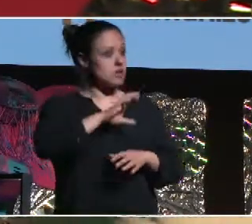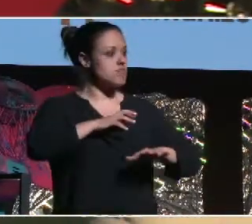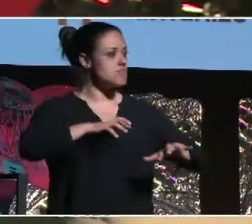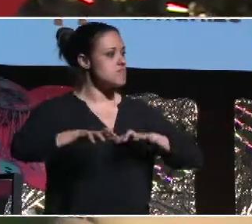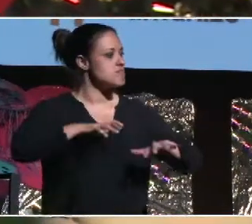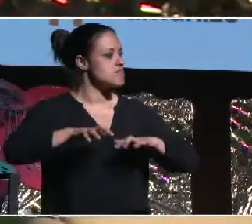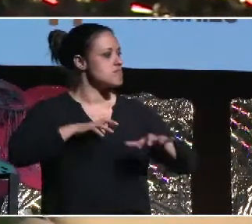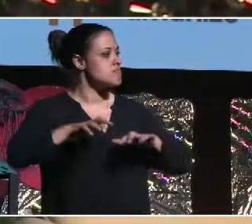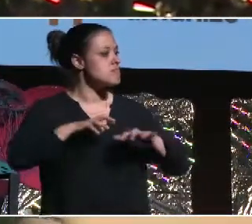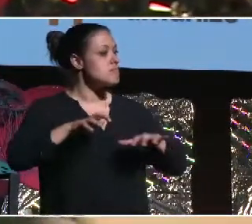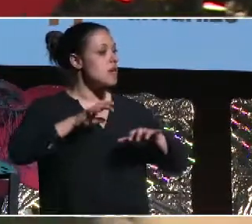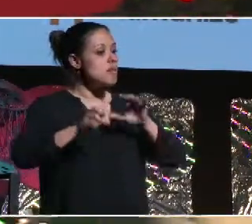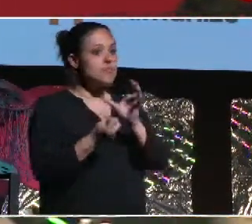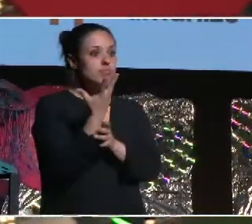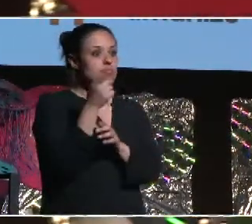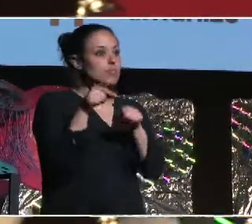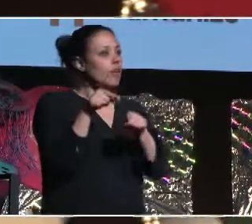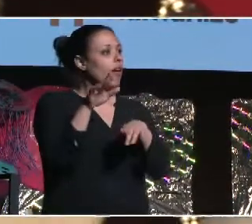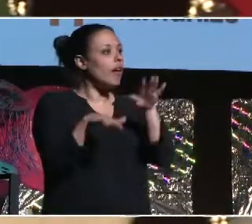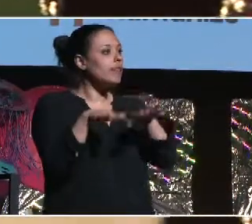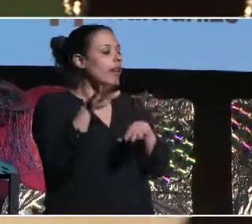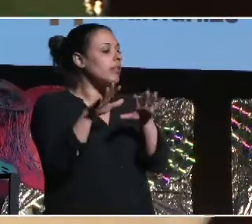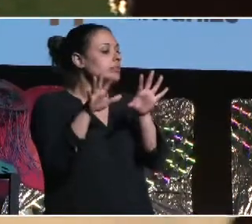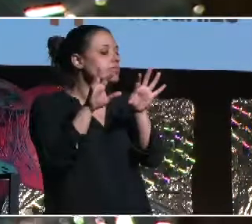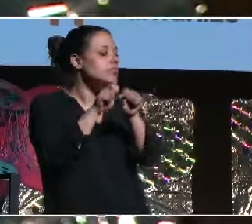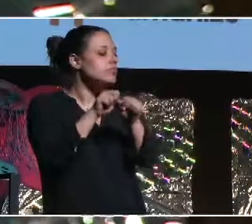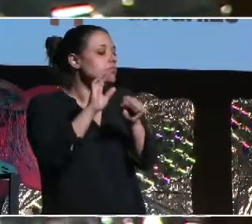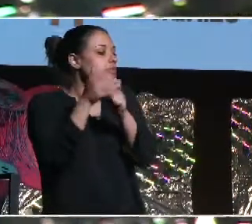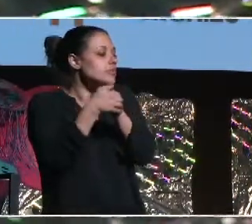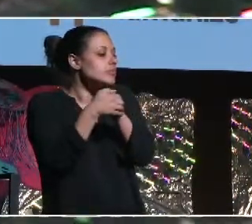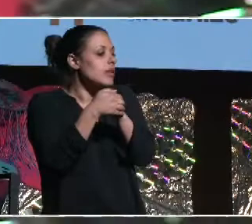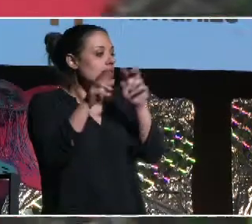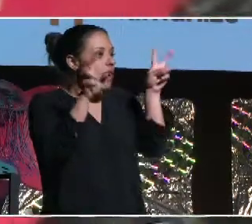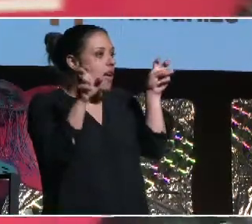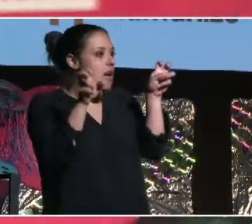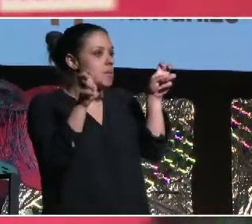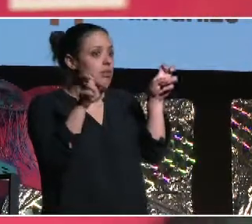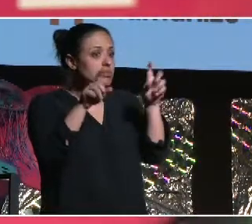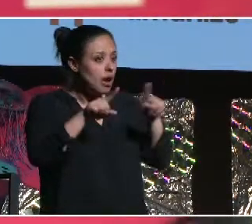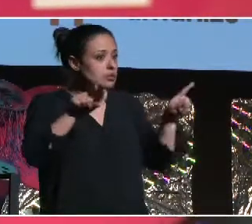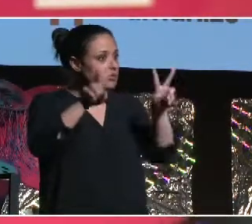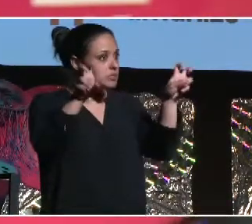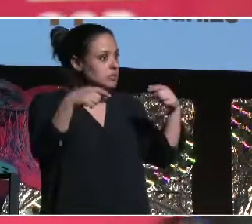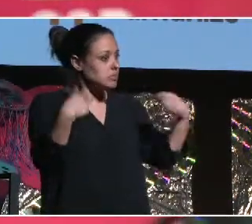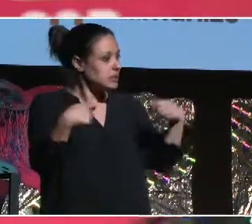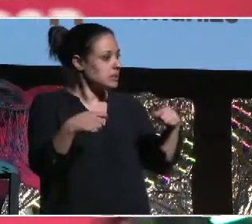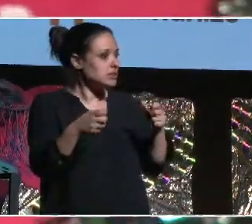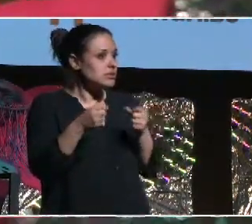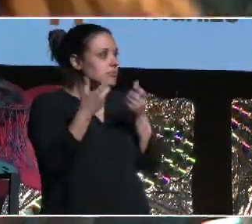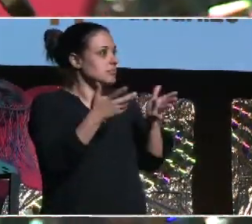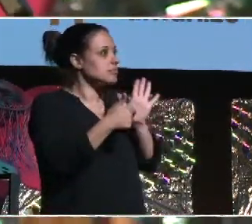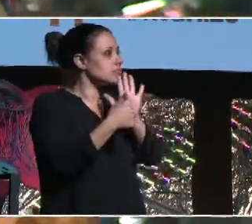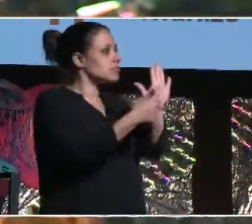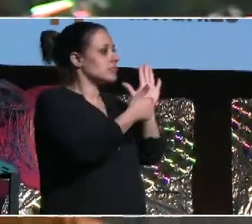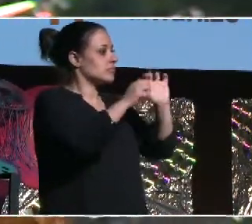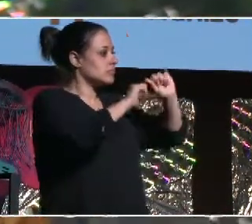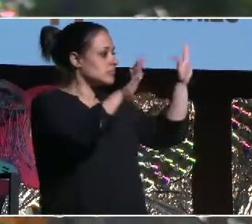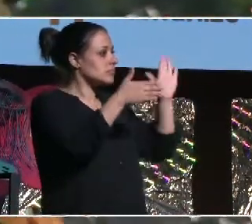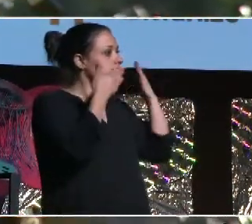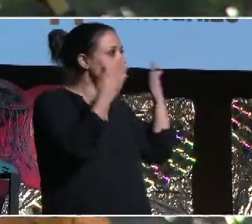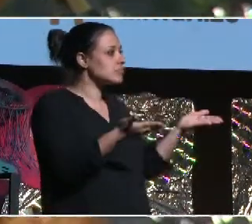veces están ocultos, creo que es un ejemplo. Esta es una de las preguntas con su respuesta que